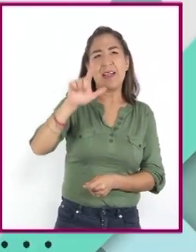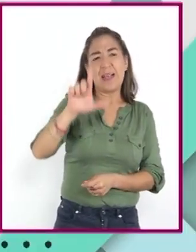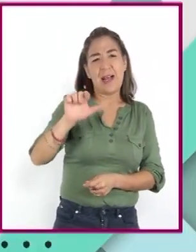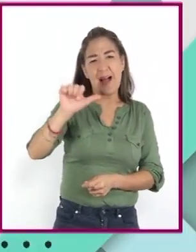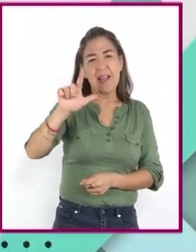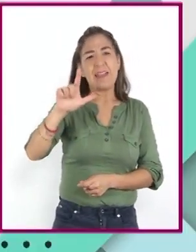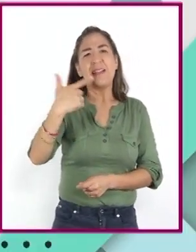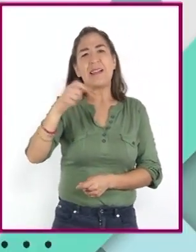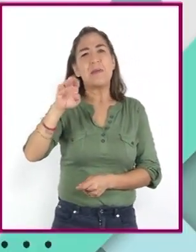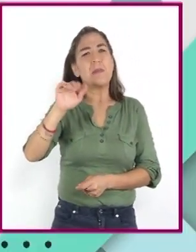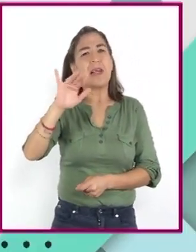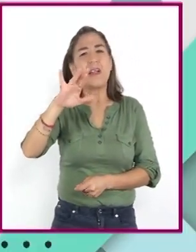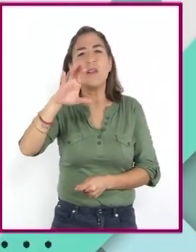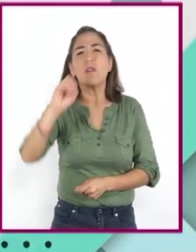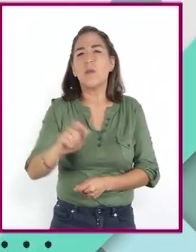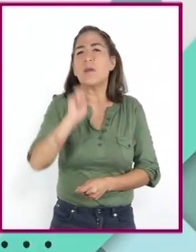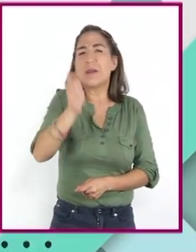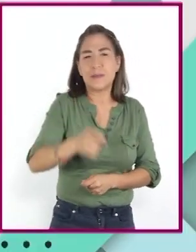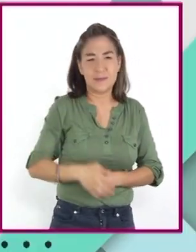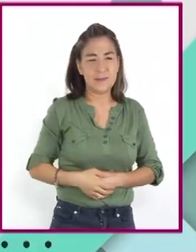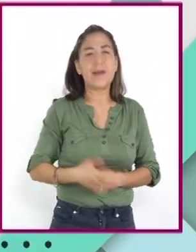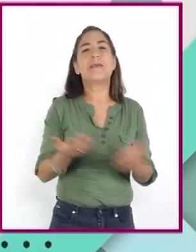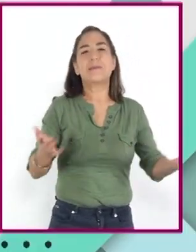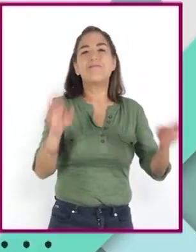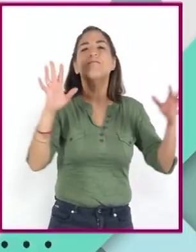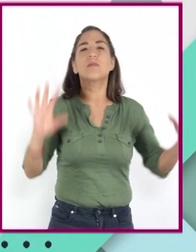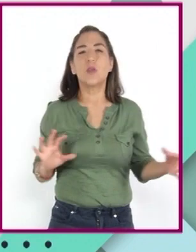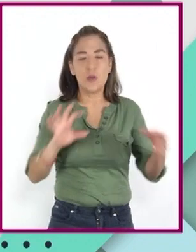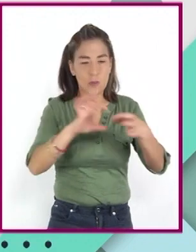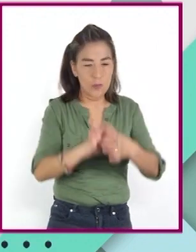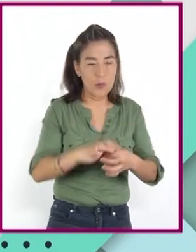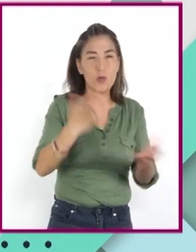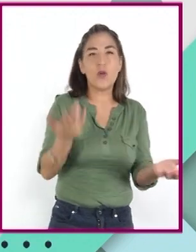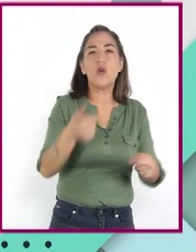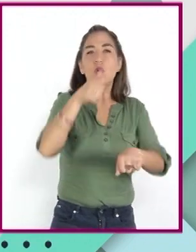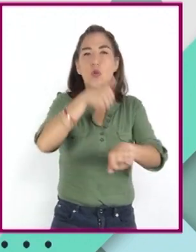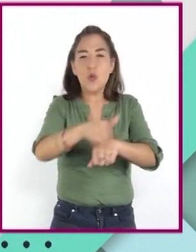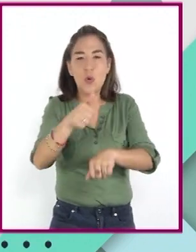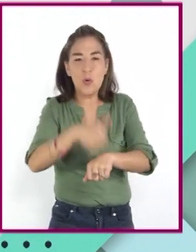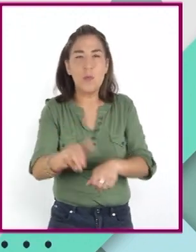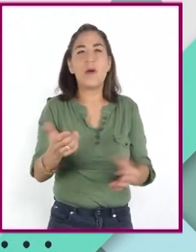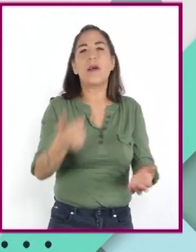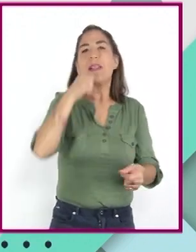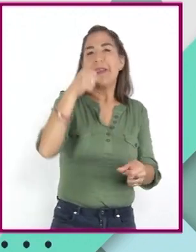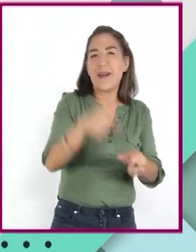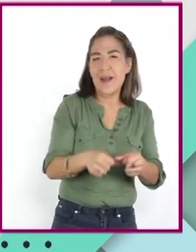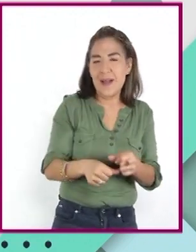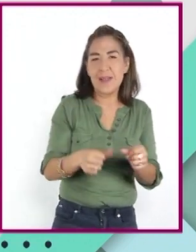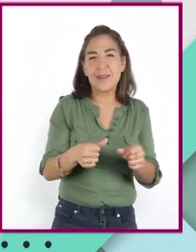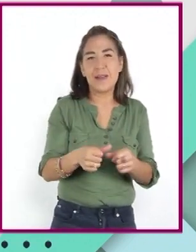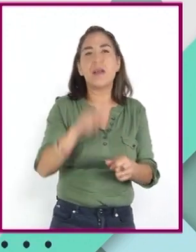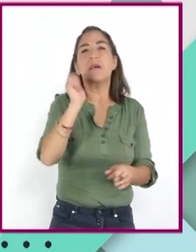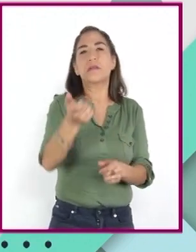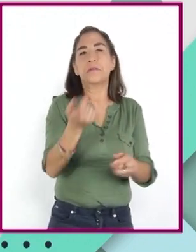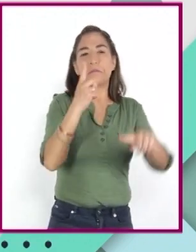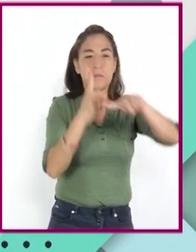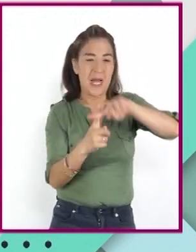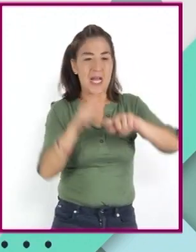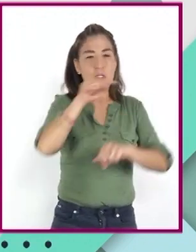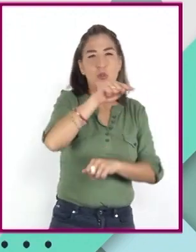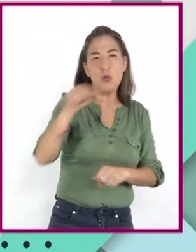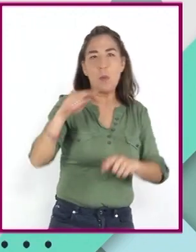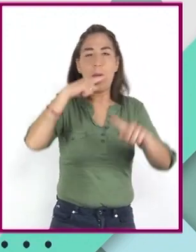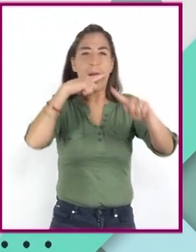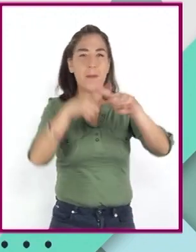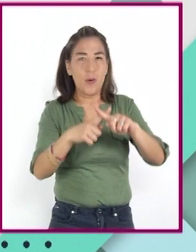lenguaje algebraico es la combinación de números, literales o letras y signos de operación.